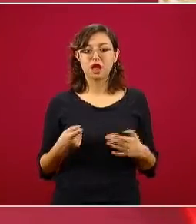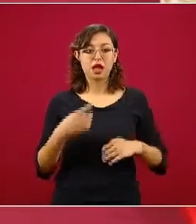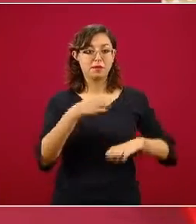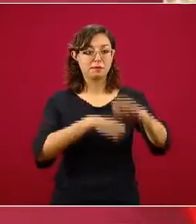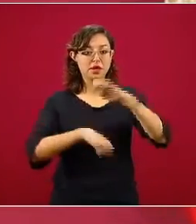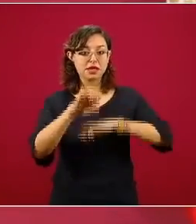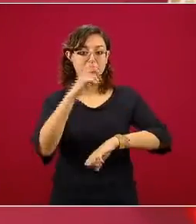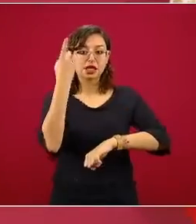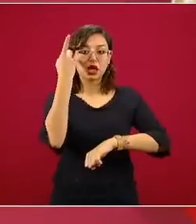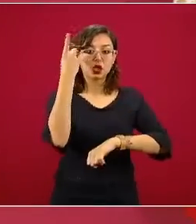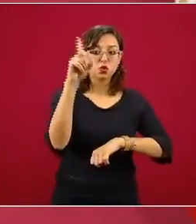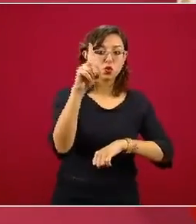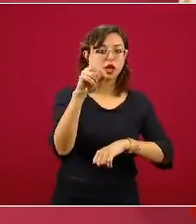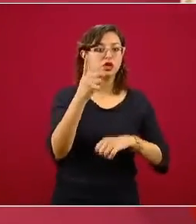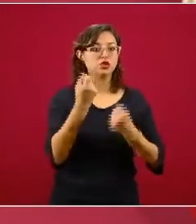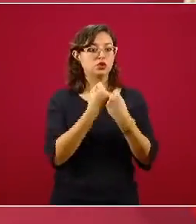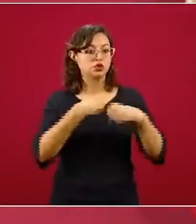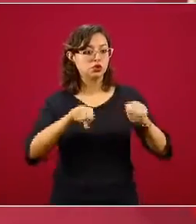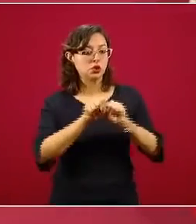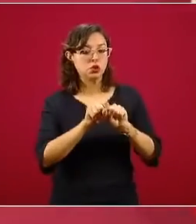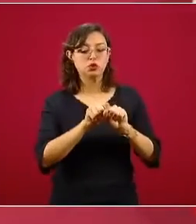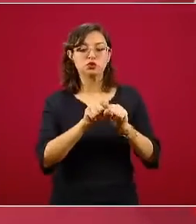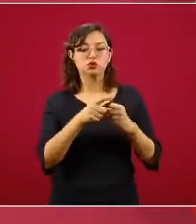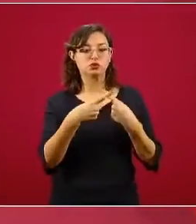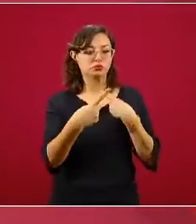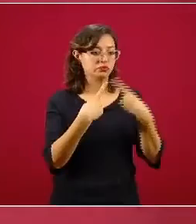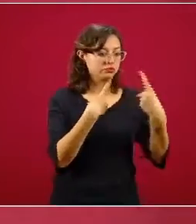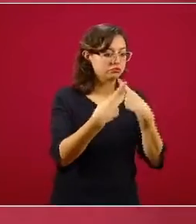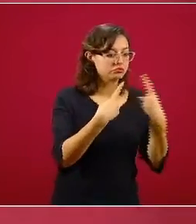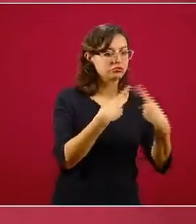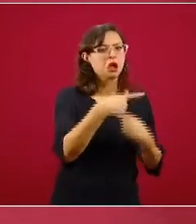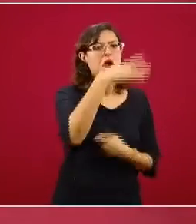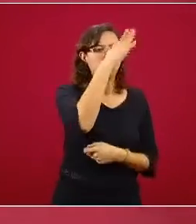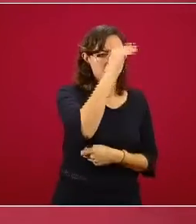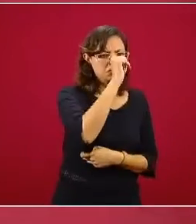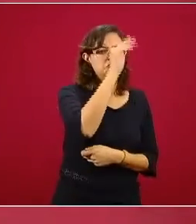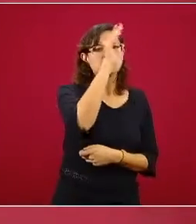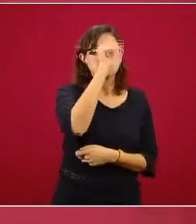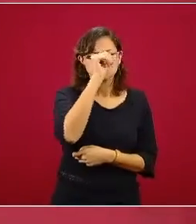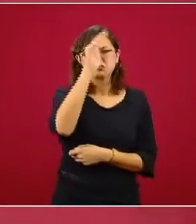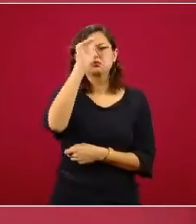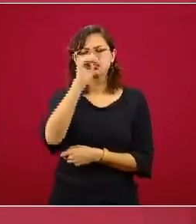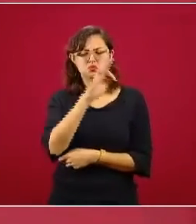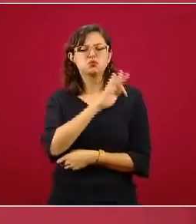accionistas, con los directivos, y se está llegando a acuerdos.